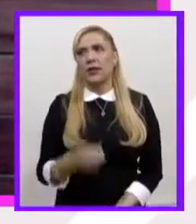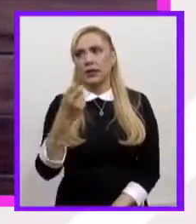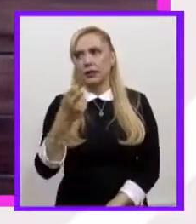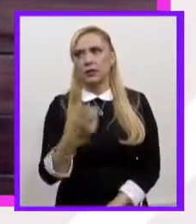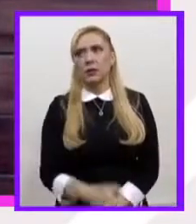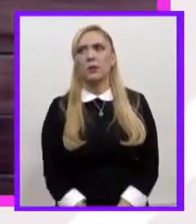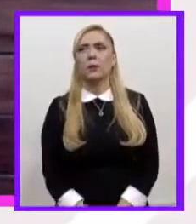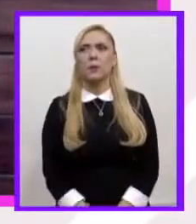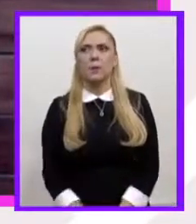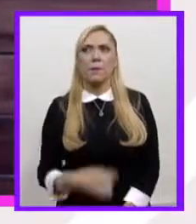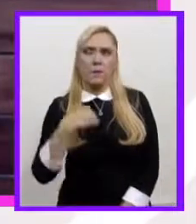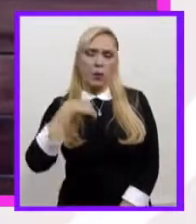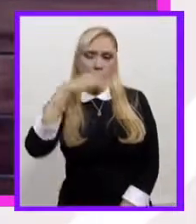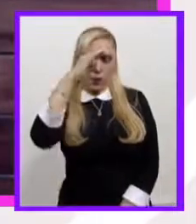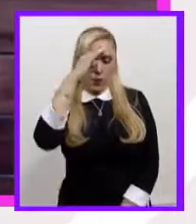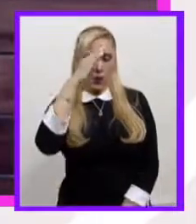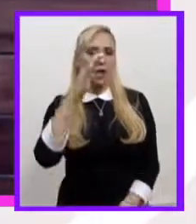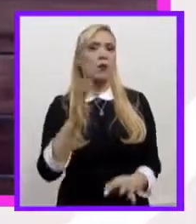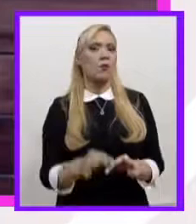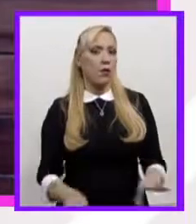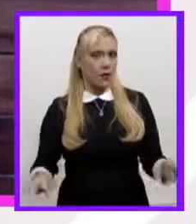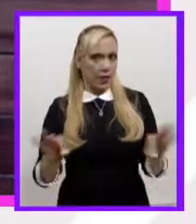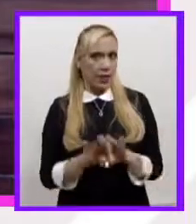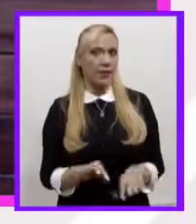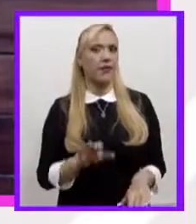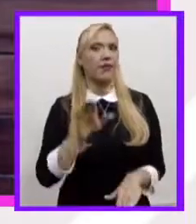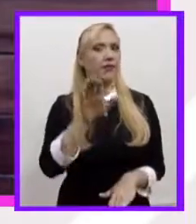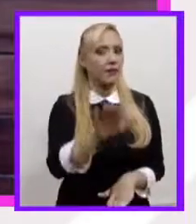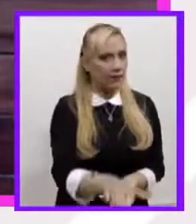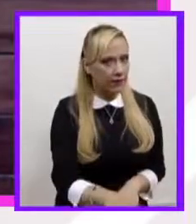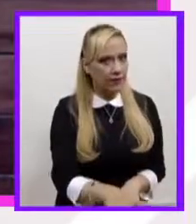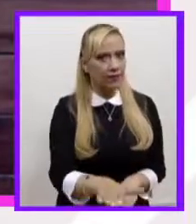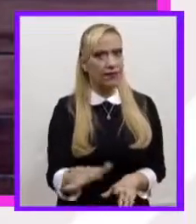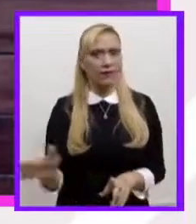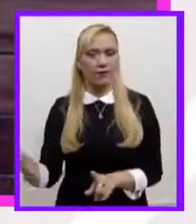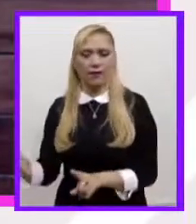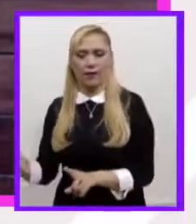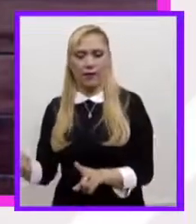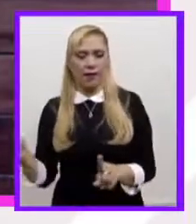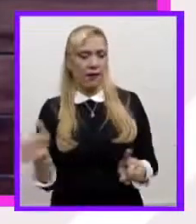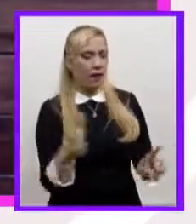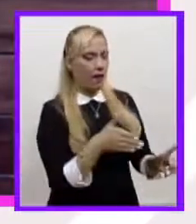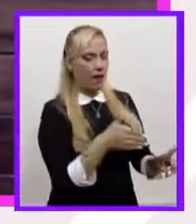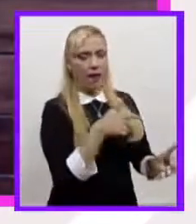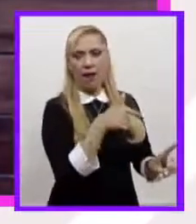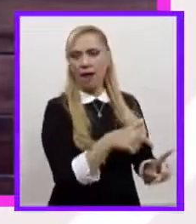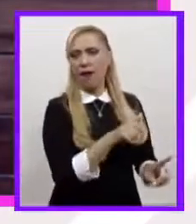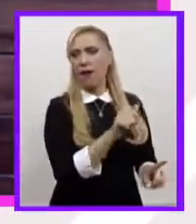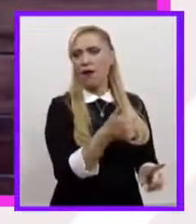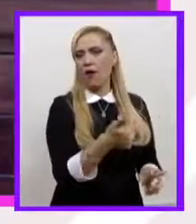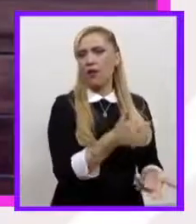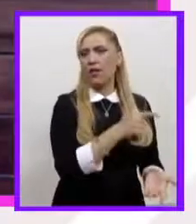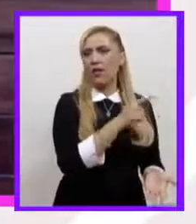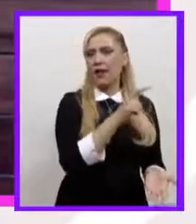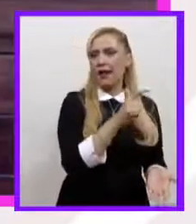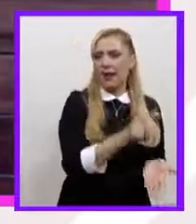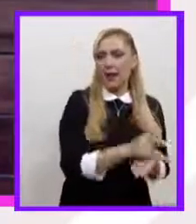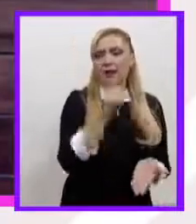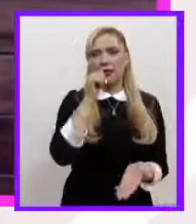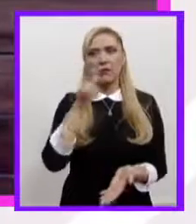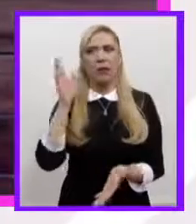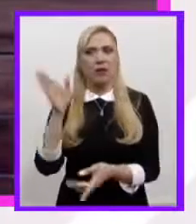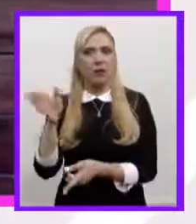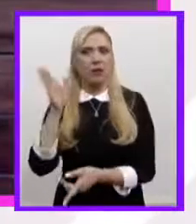Entonces, me parece que es un gran paso que se esté mirando otras ramas del derecho y que no nos centremos como siempre en el